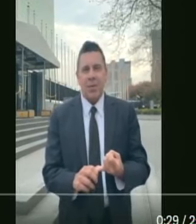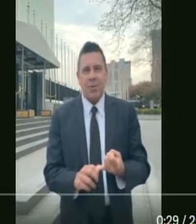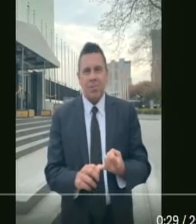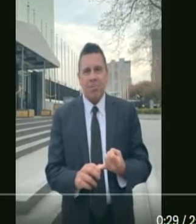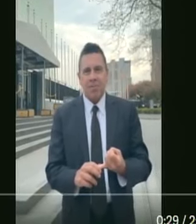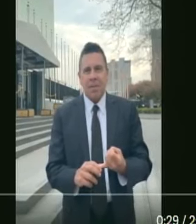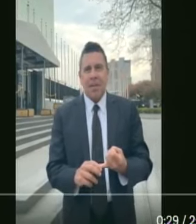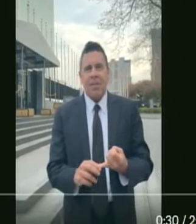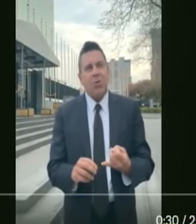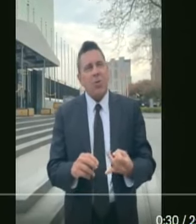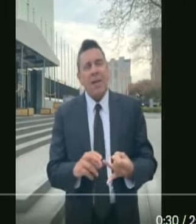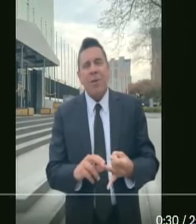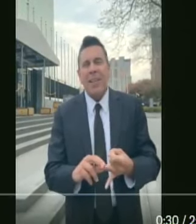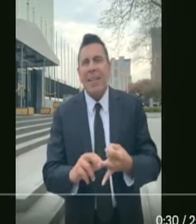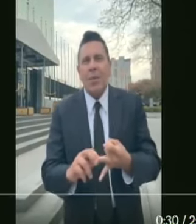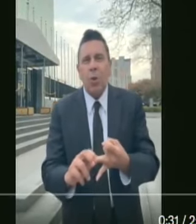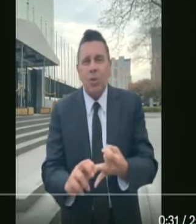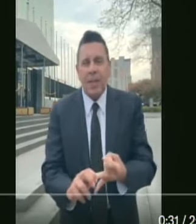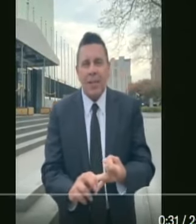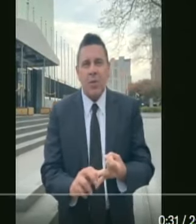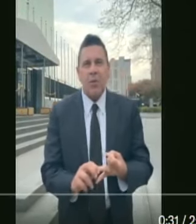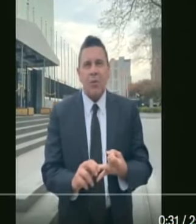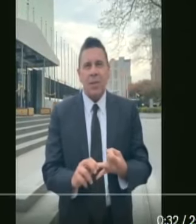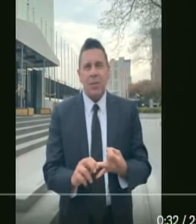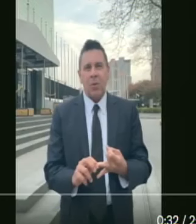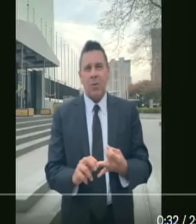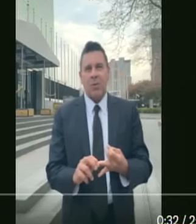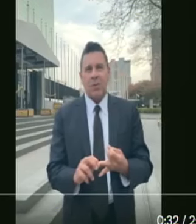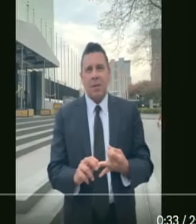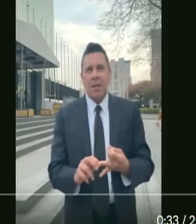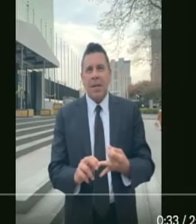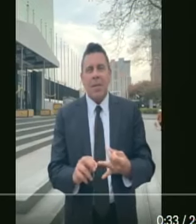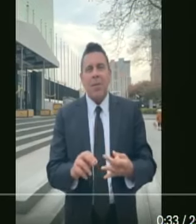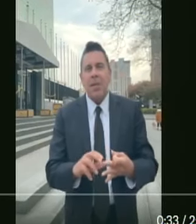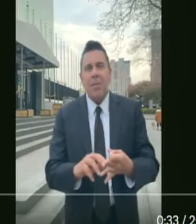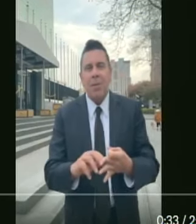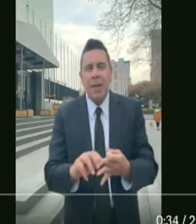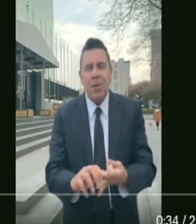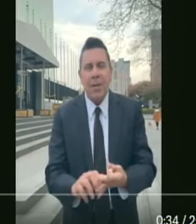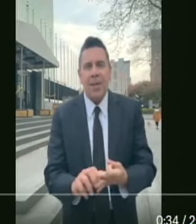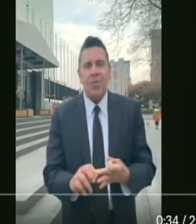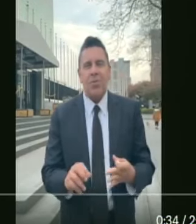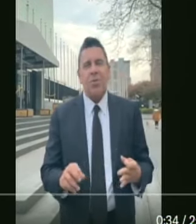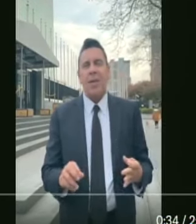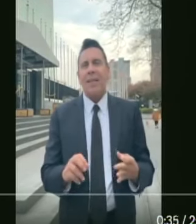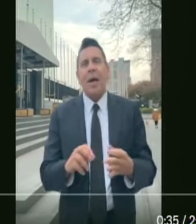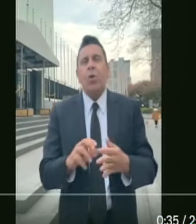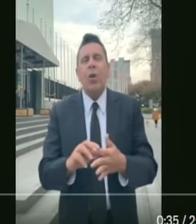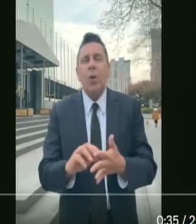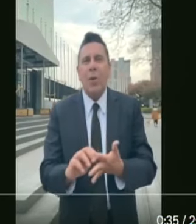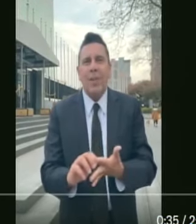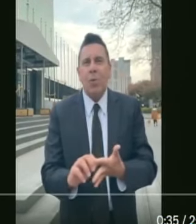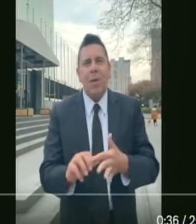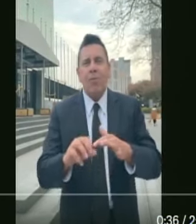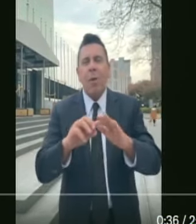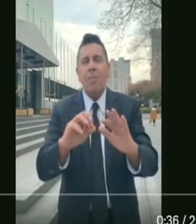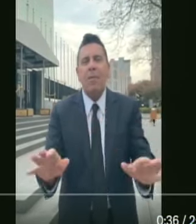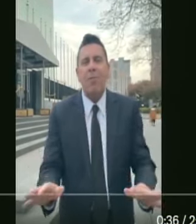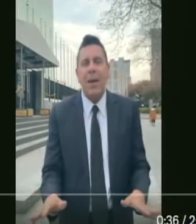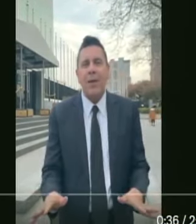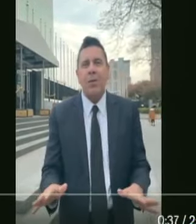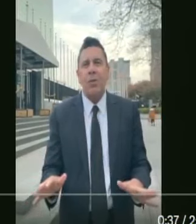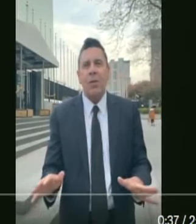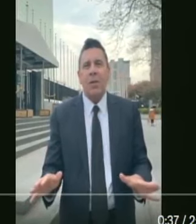es de ellos, que nosotros queremos quitarle dos tercios de su territorio, que ellos tienen plenos derechos, que el laudo del 99